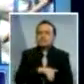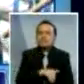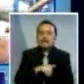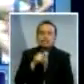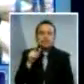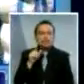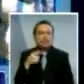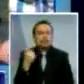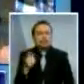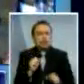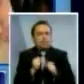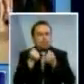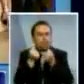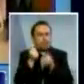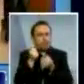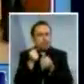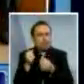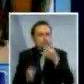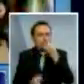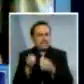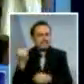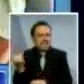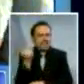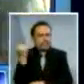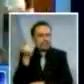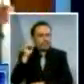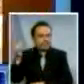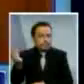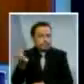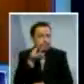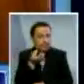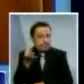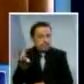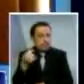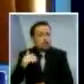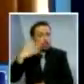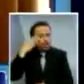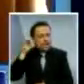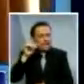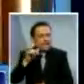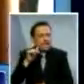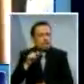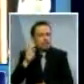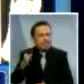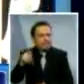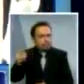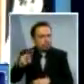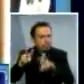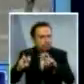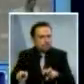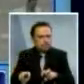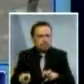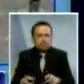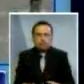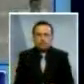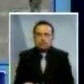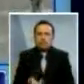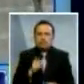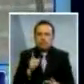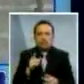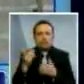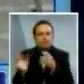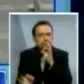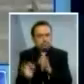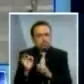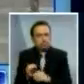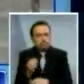Poder Judicial es un poder independiente, ellos le dicen al tribunal, mire, yo creo que este delito terrorista, investiguelo usted. Pero ahí es donde yo espero que los tribunales